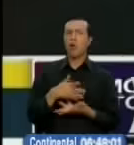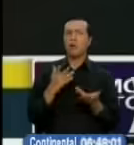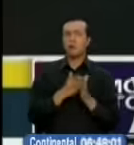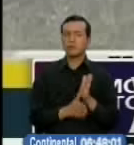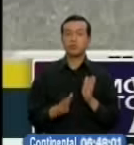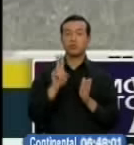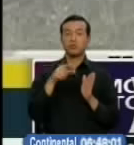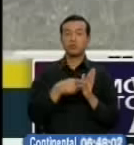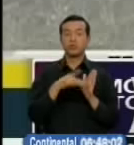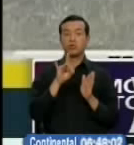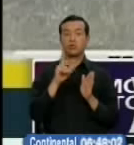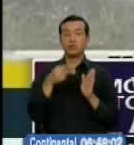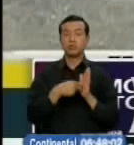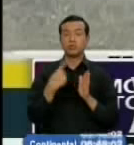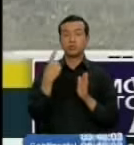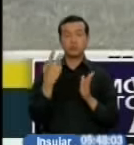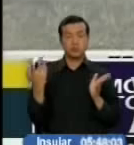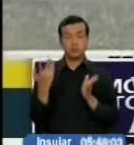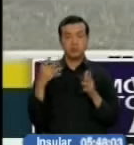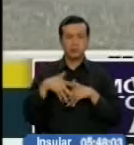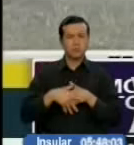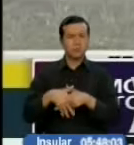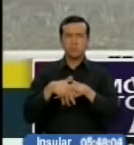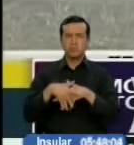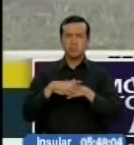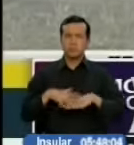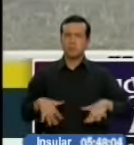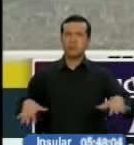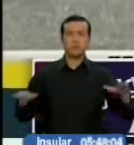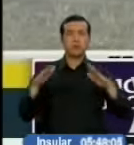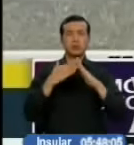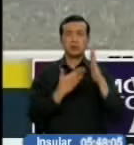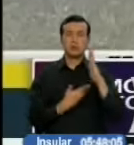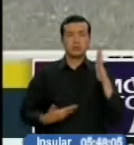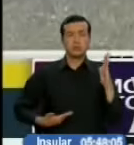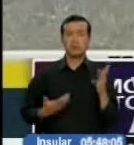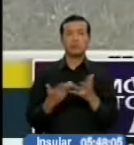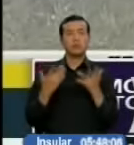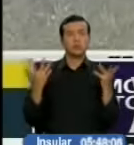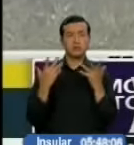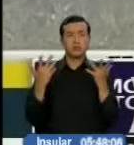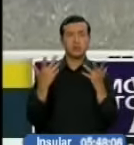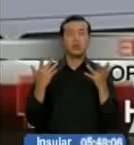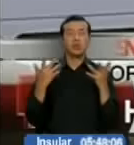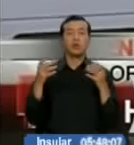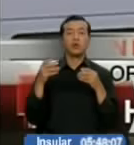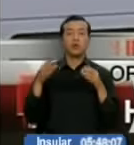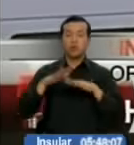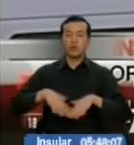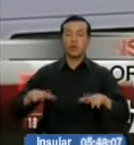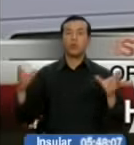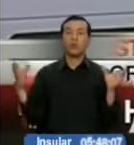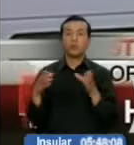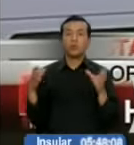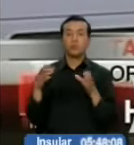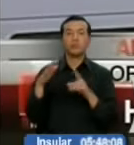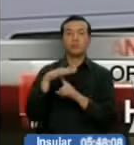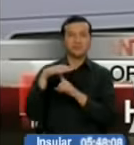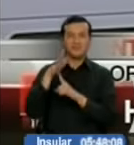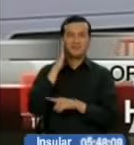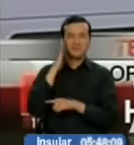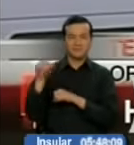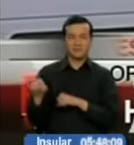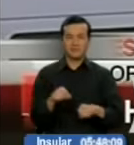periodo 2008-2011. La manifestación rodeó la Casa Rosada y se concentró en la sede de las Madres de Mayo, donde alrededor de